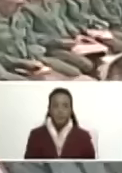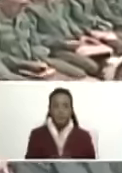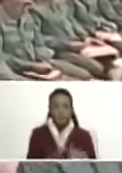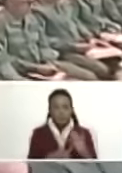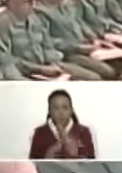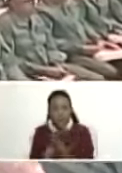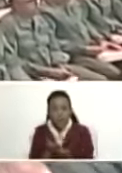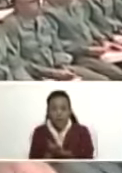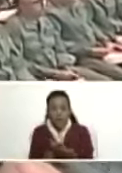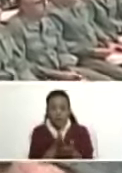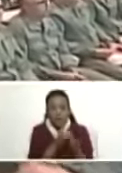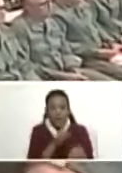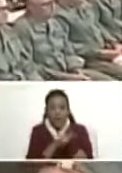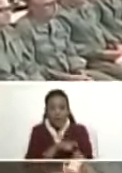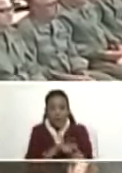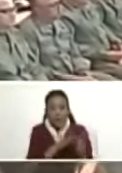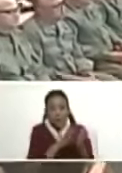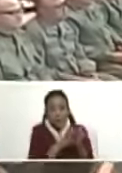que